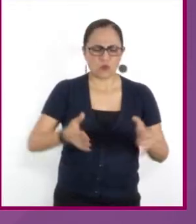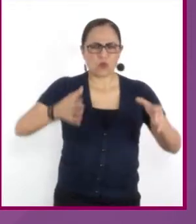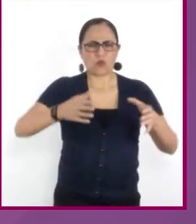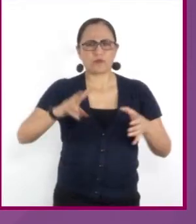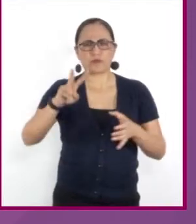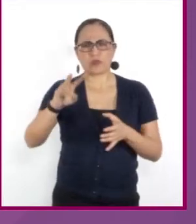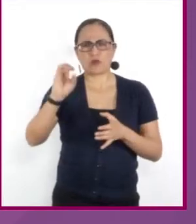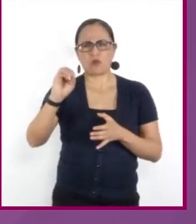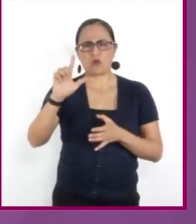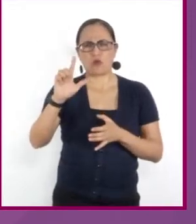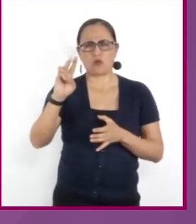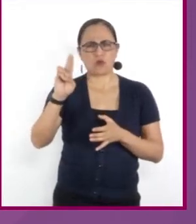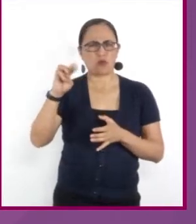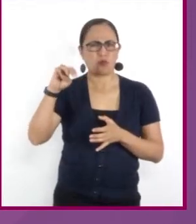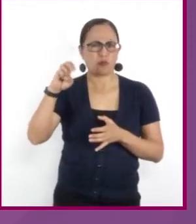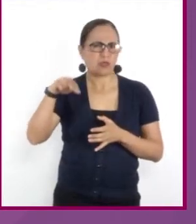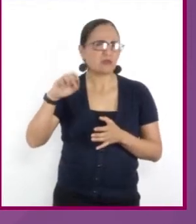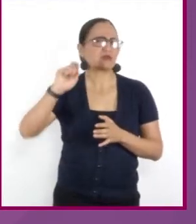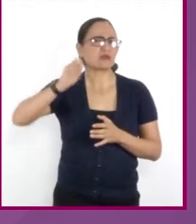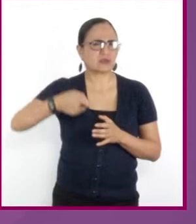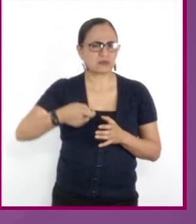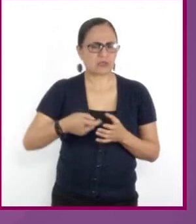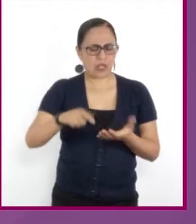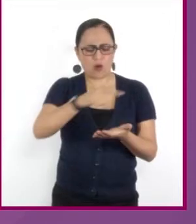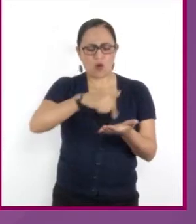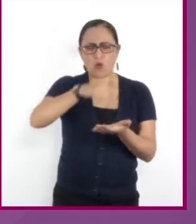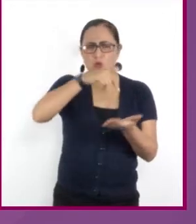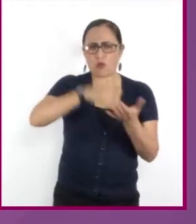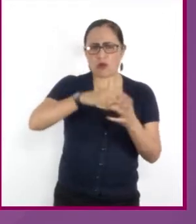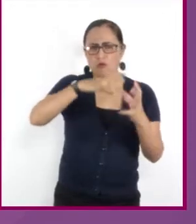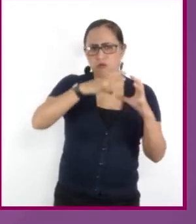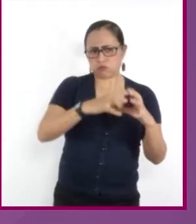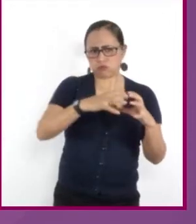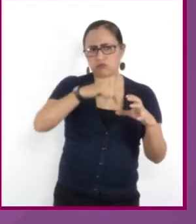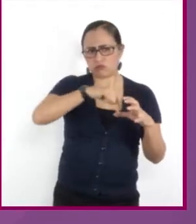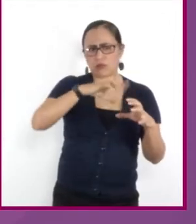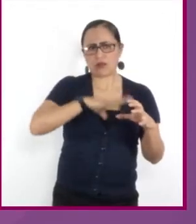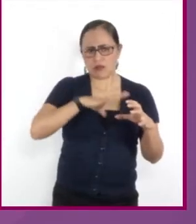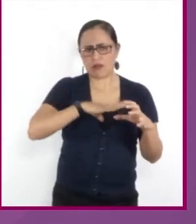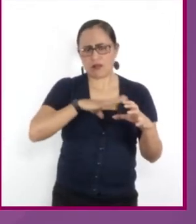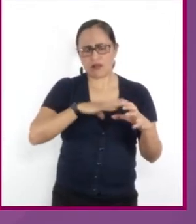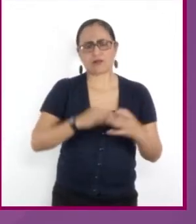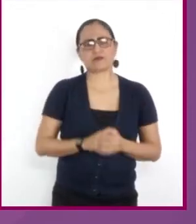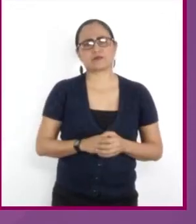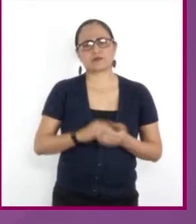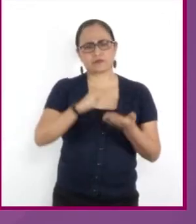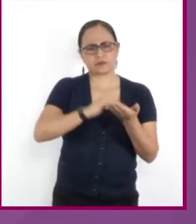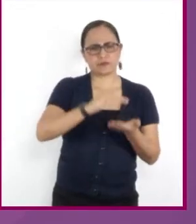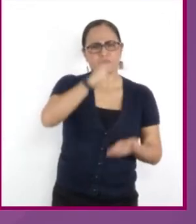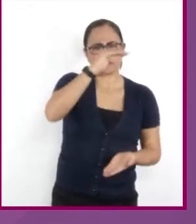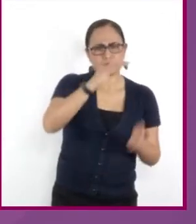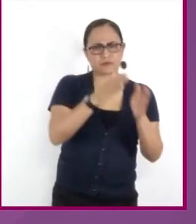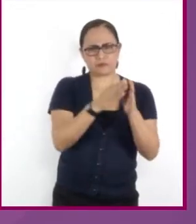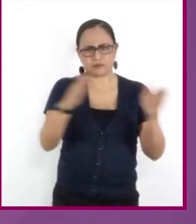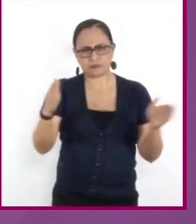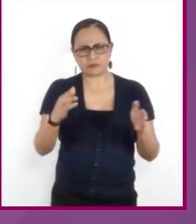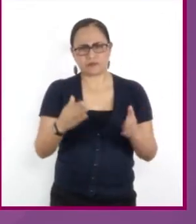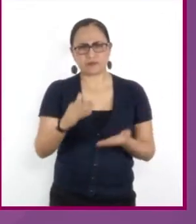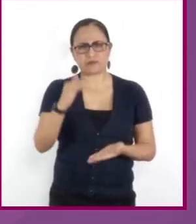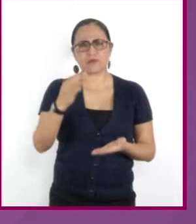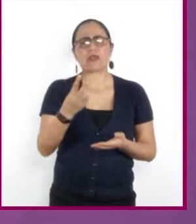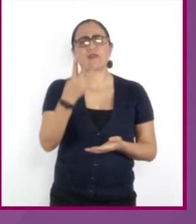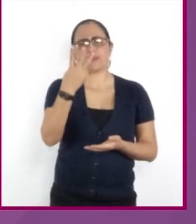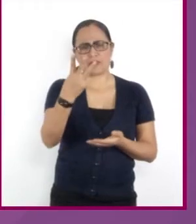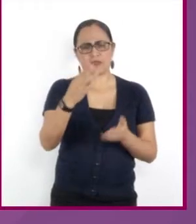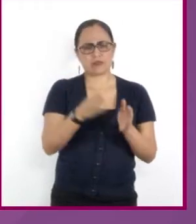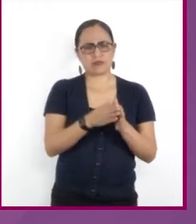El volumen es el espacio que ocupa un cuerpo y se puede medir utilizando 3 longitudes: